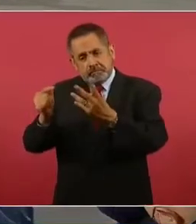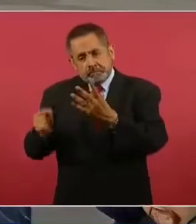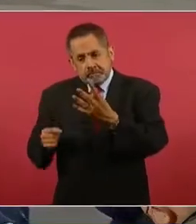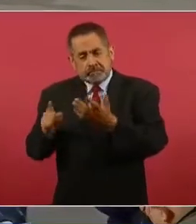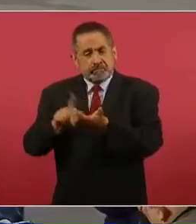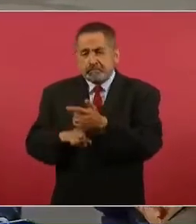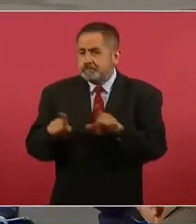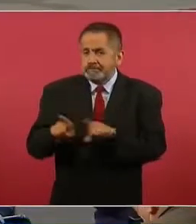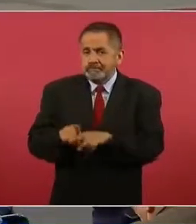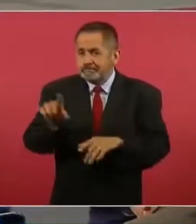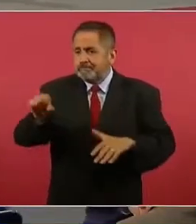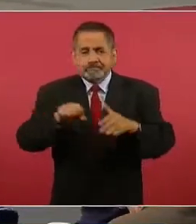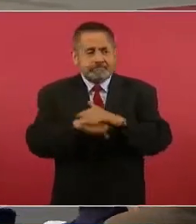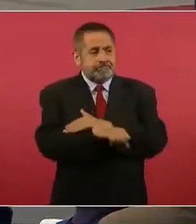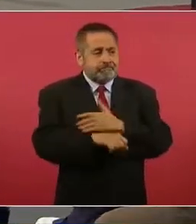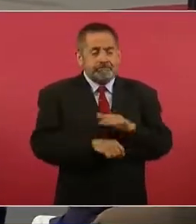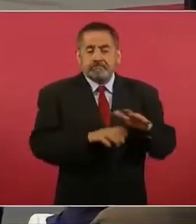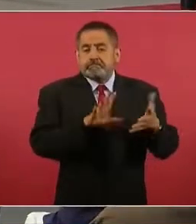situaciones similares,